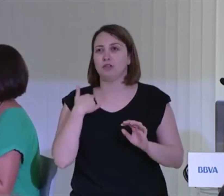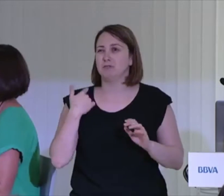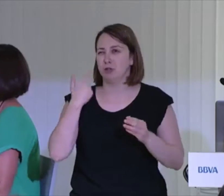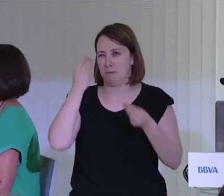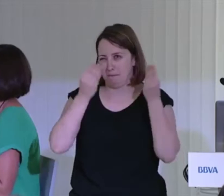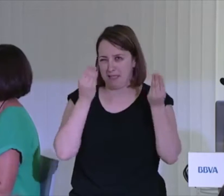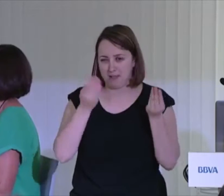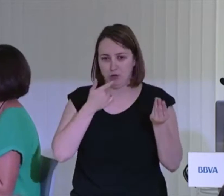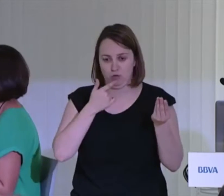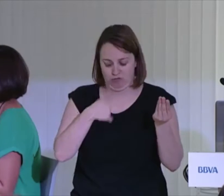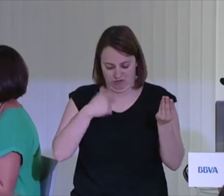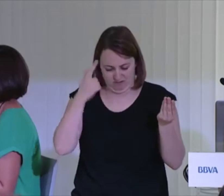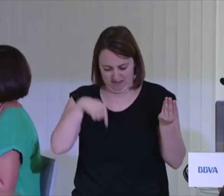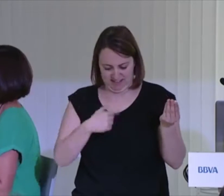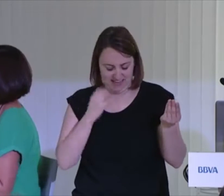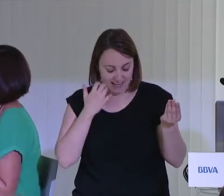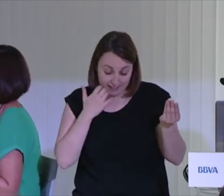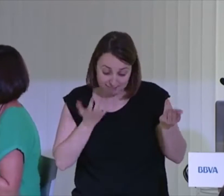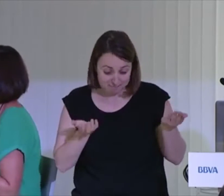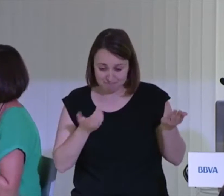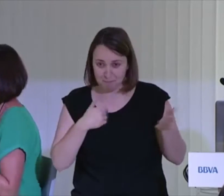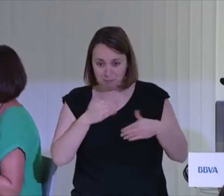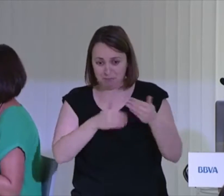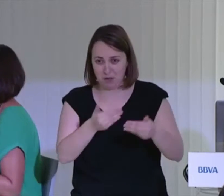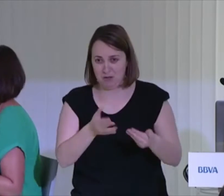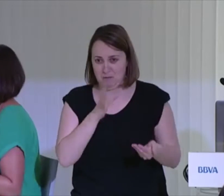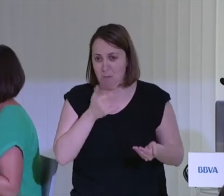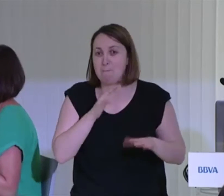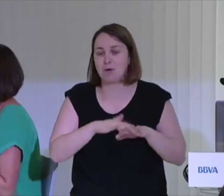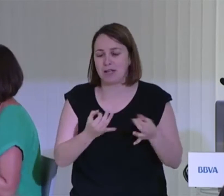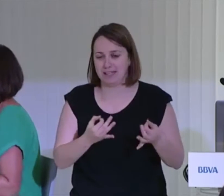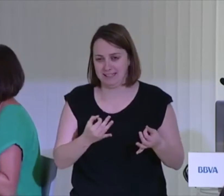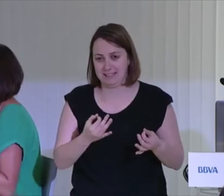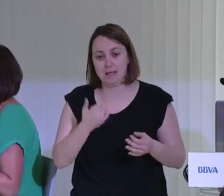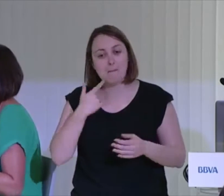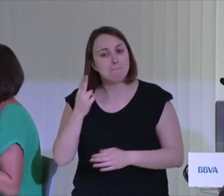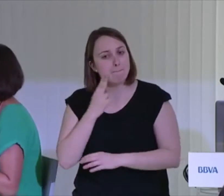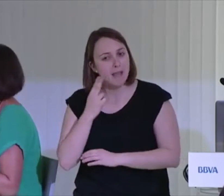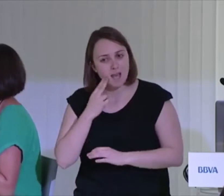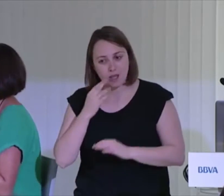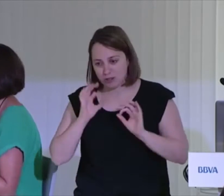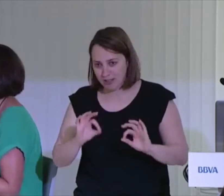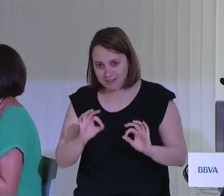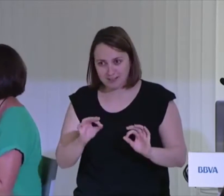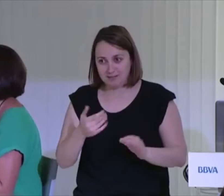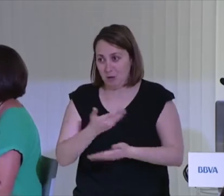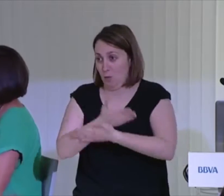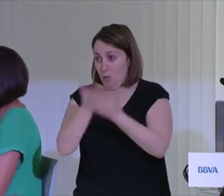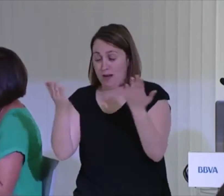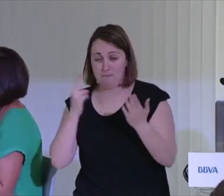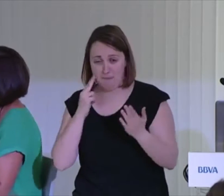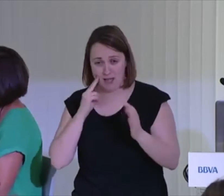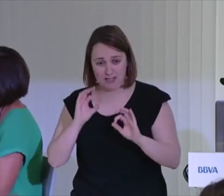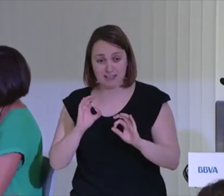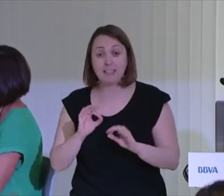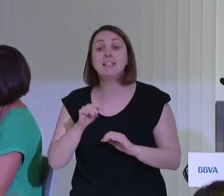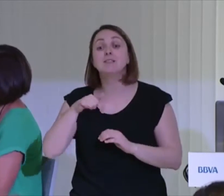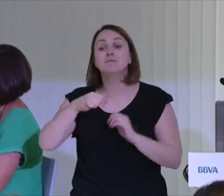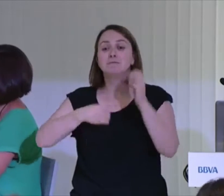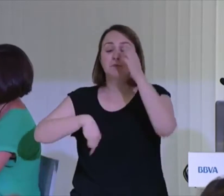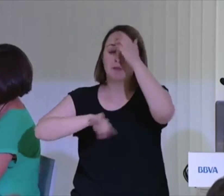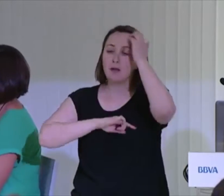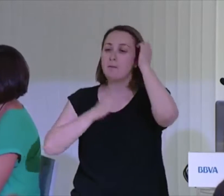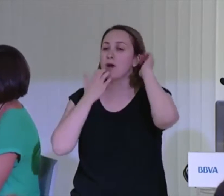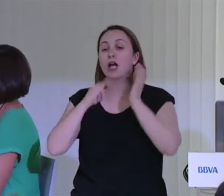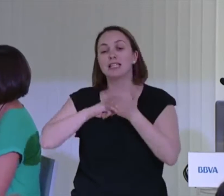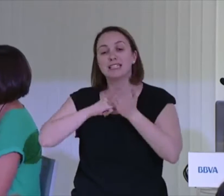bueno, es que tú eres un bicho raro aquí, por lo que estás pasando, no. Resulta que los miedos son muy humanos y pasamos. Y cuando de repente a través